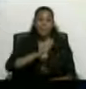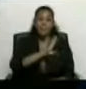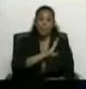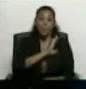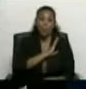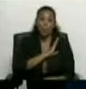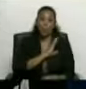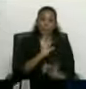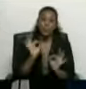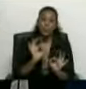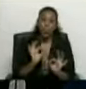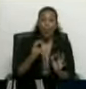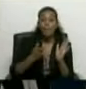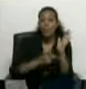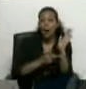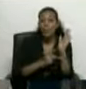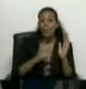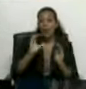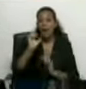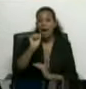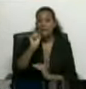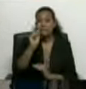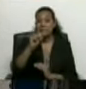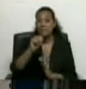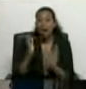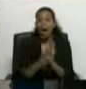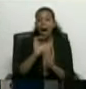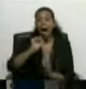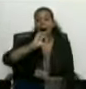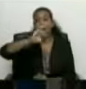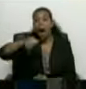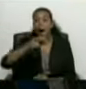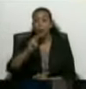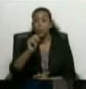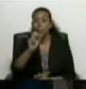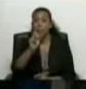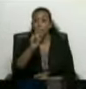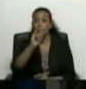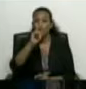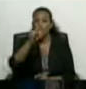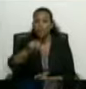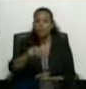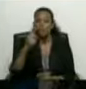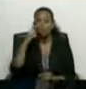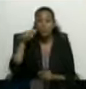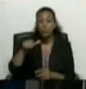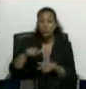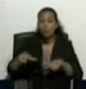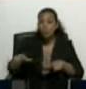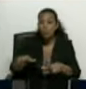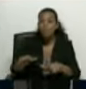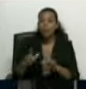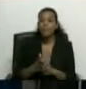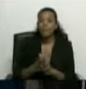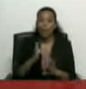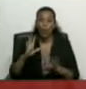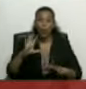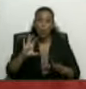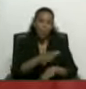esa populosa parroquia salsera, donde además con su respectiva